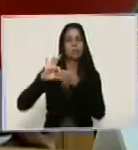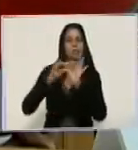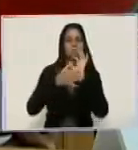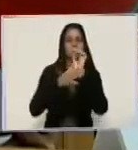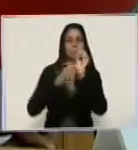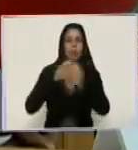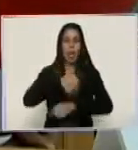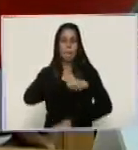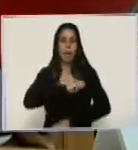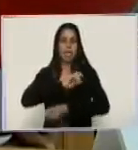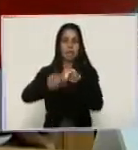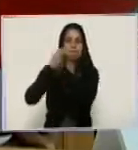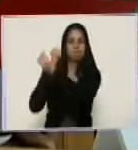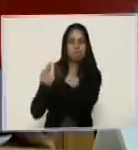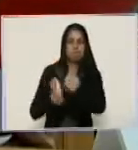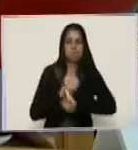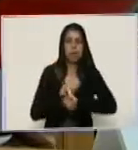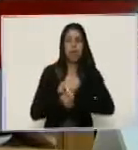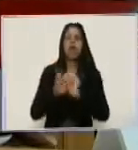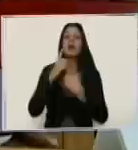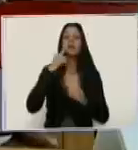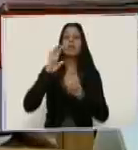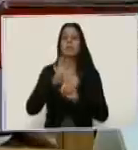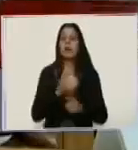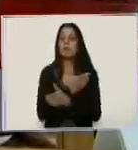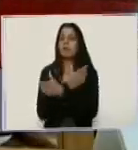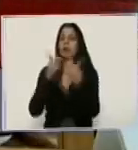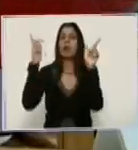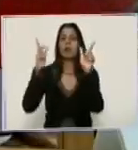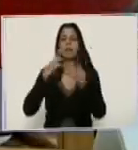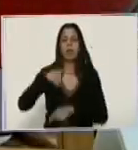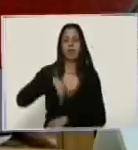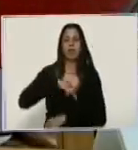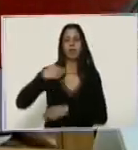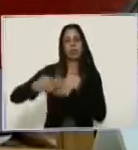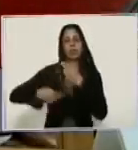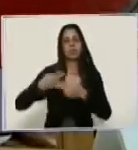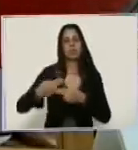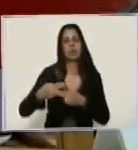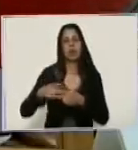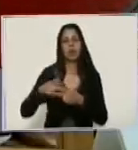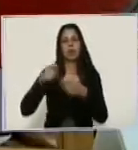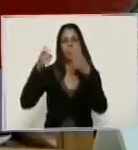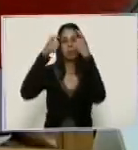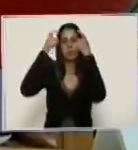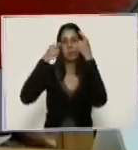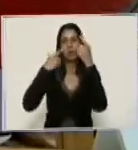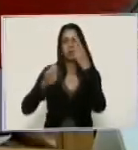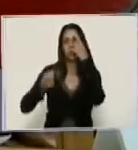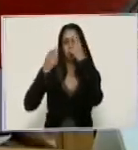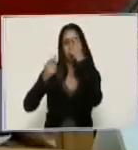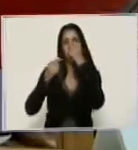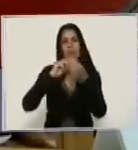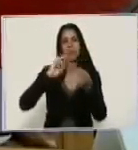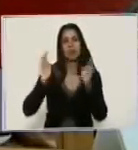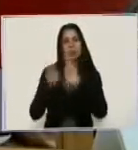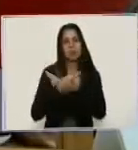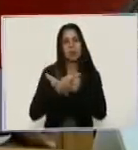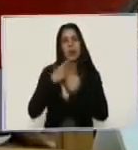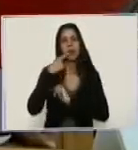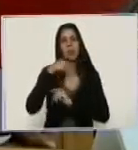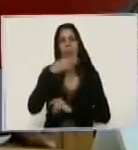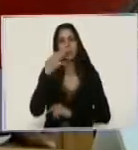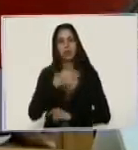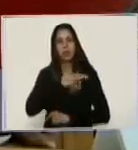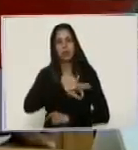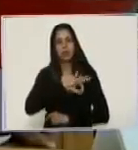en colonia, defendiendo hasta las últimas consecuencias el legado histórico de avances y transformaciones sociales y políticas por las cuales consagró su